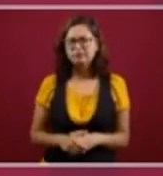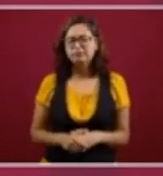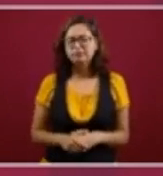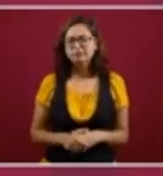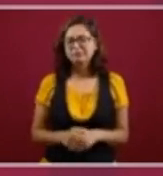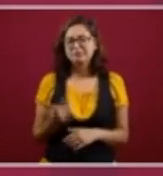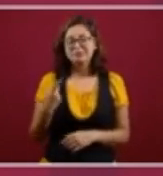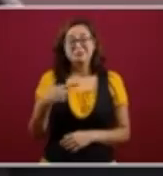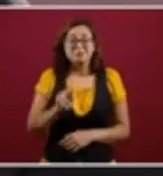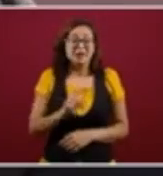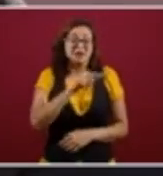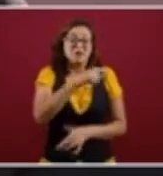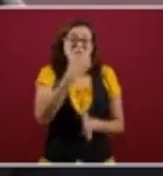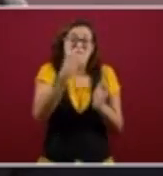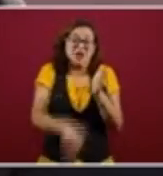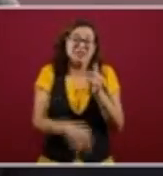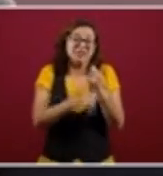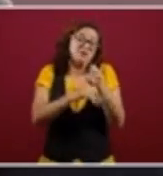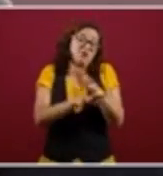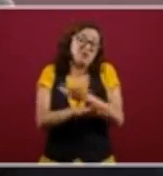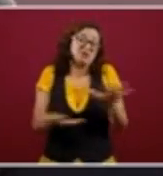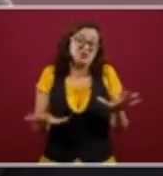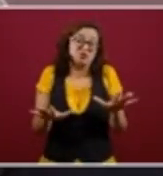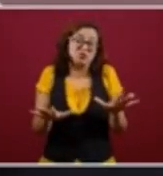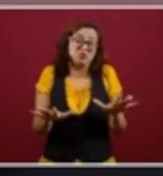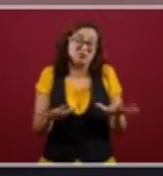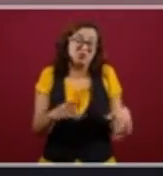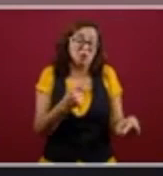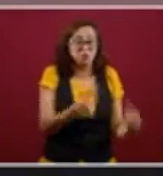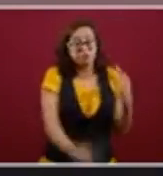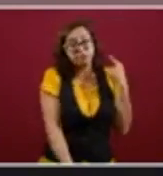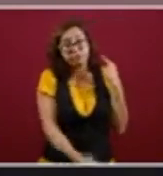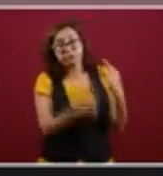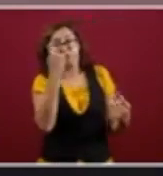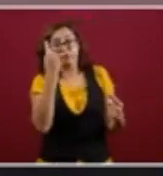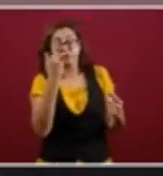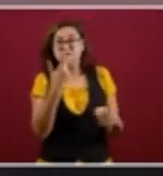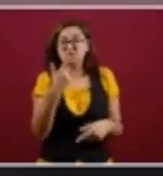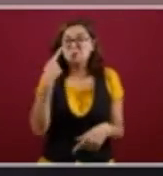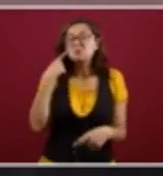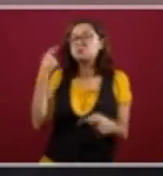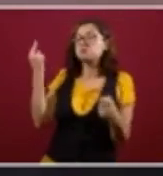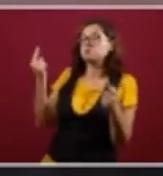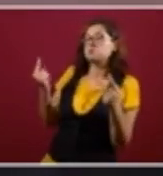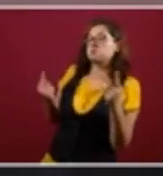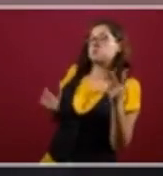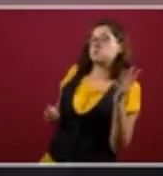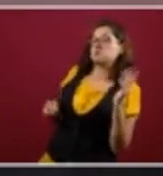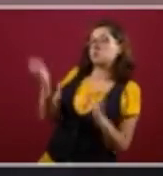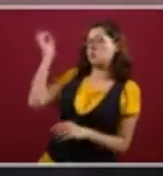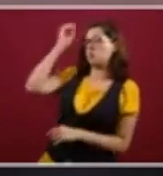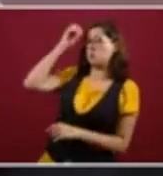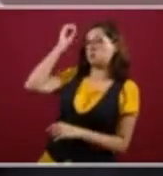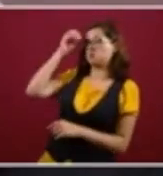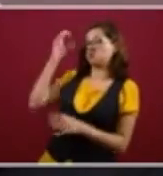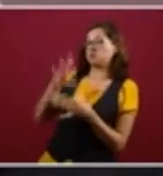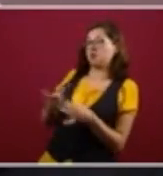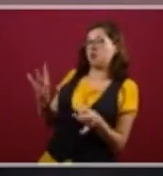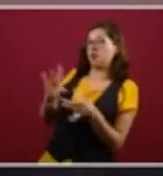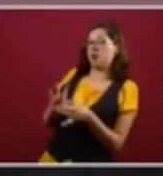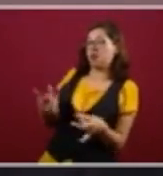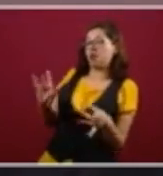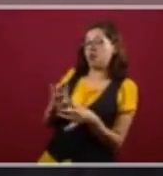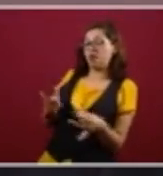sin tener toda la información, se metió a dar una opinión sobre este tema